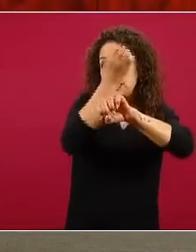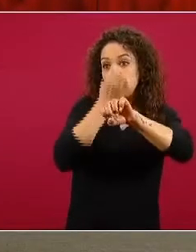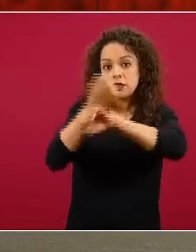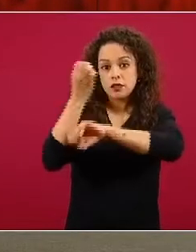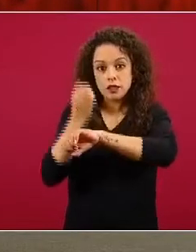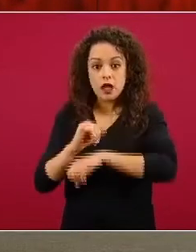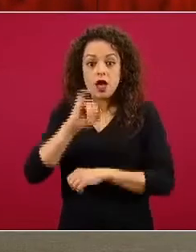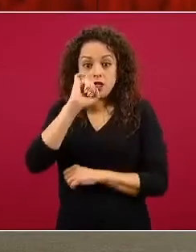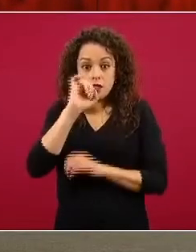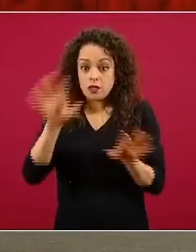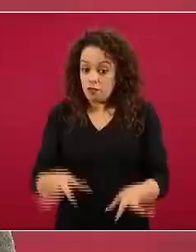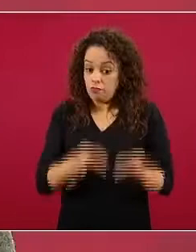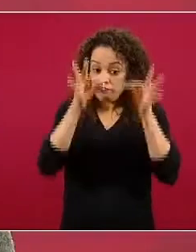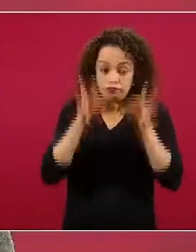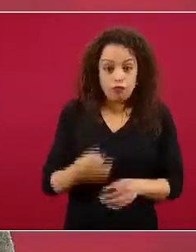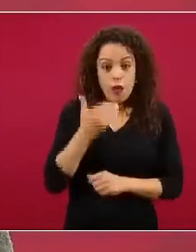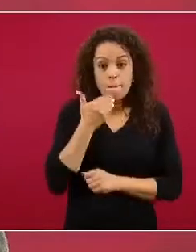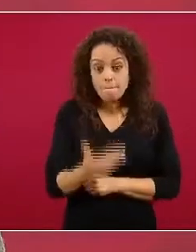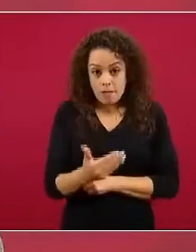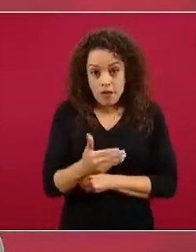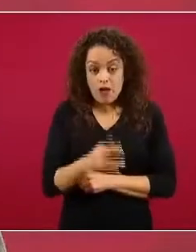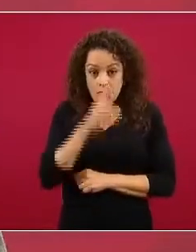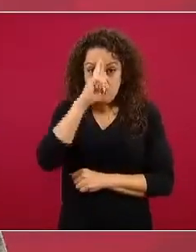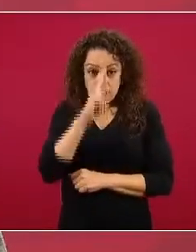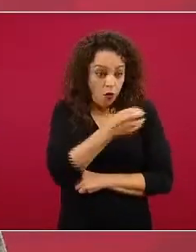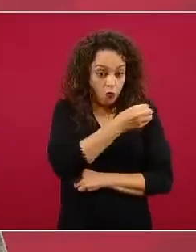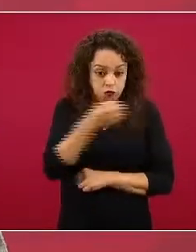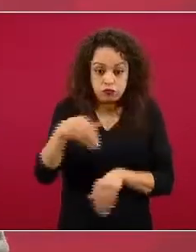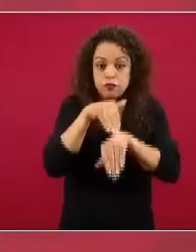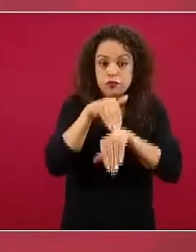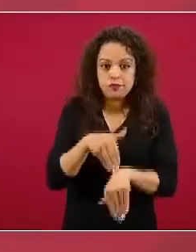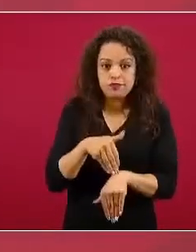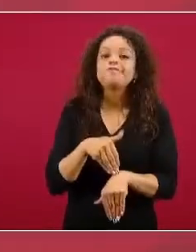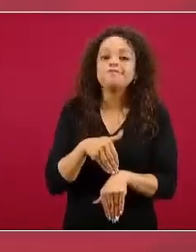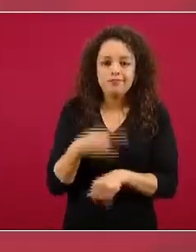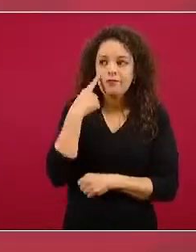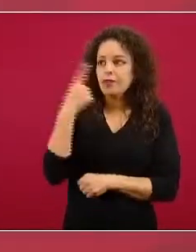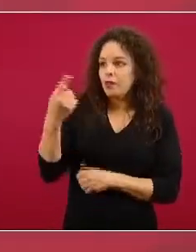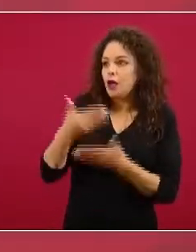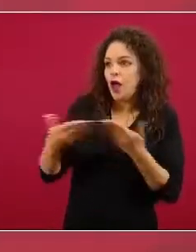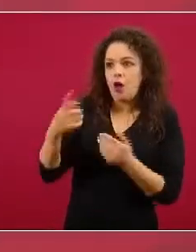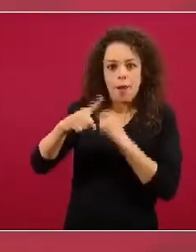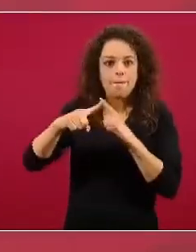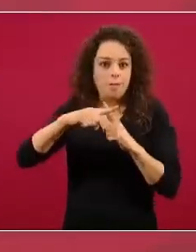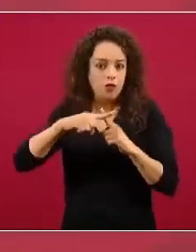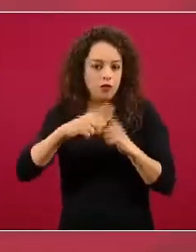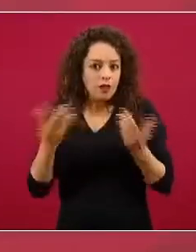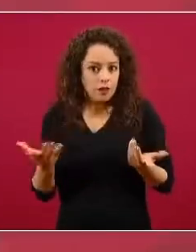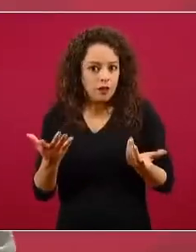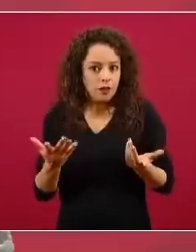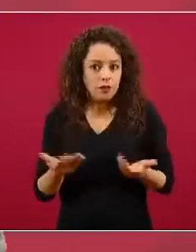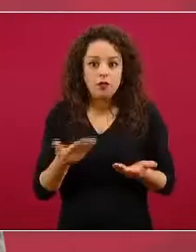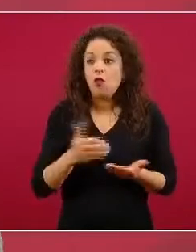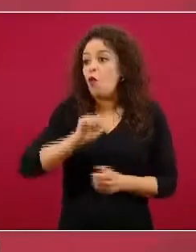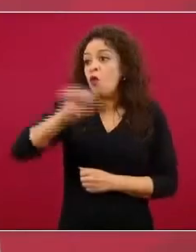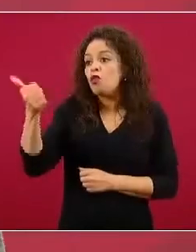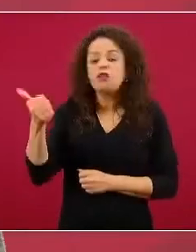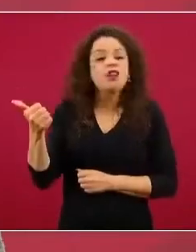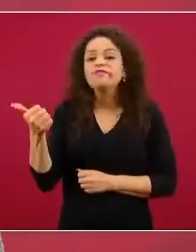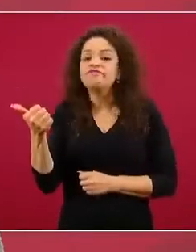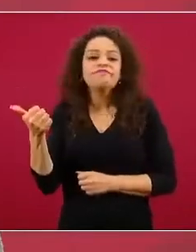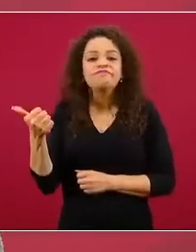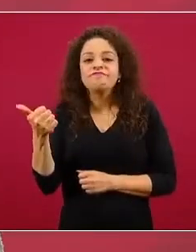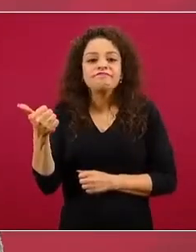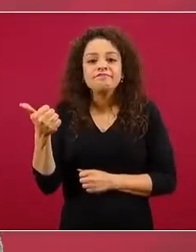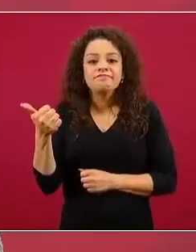lo hicieron muy bien y cosecharon resultados muy positivos. En otras no lo hicieron necesariamente tan bien y los resultados